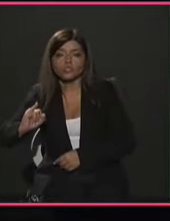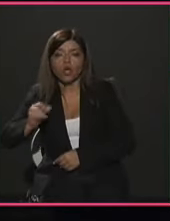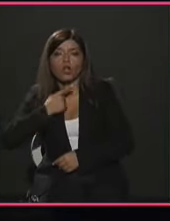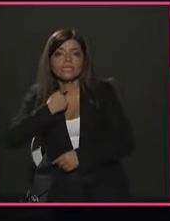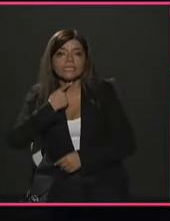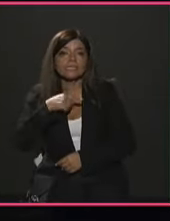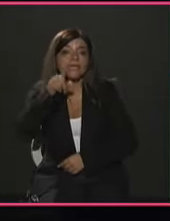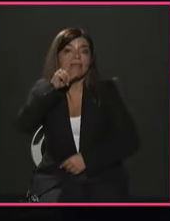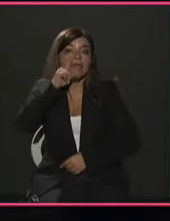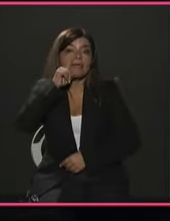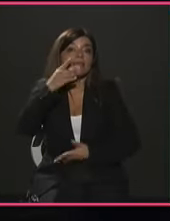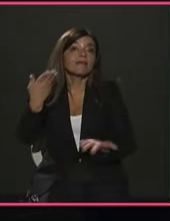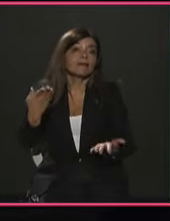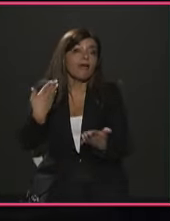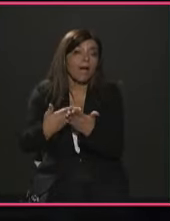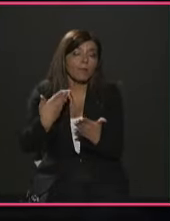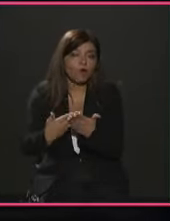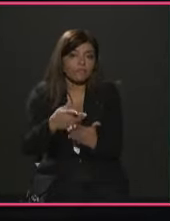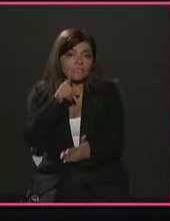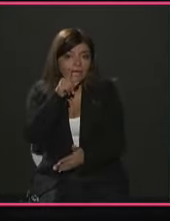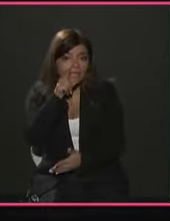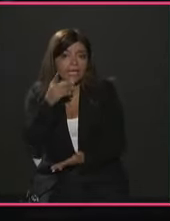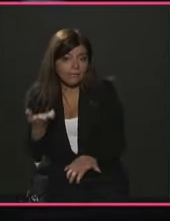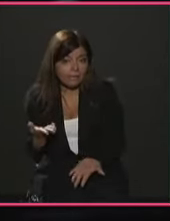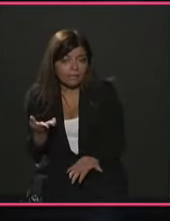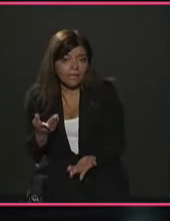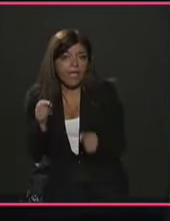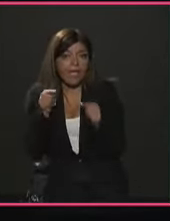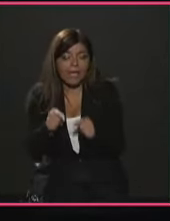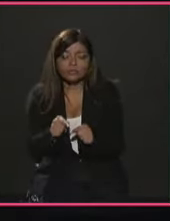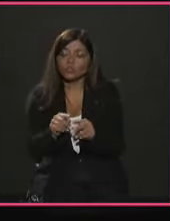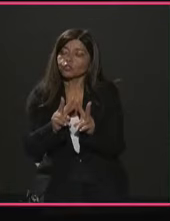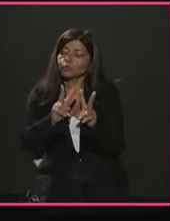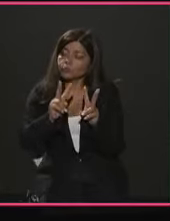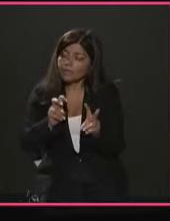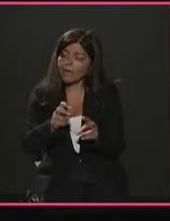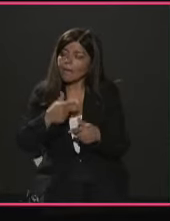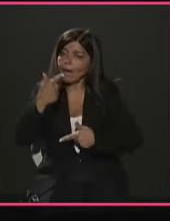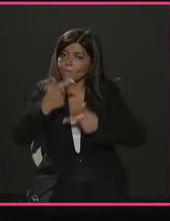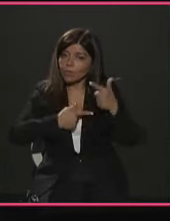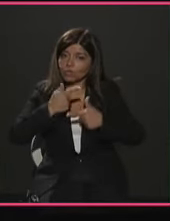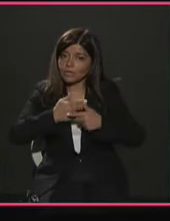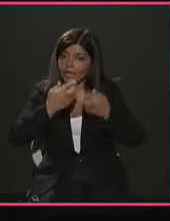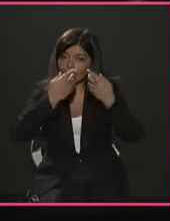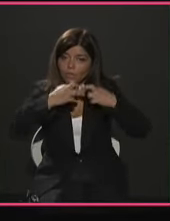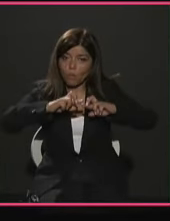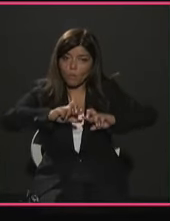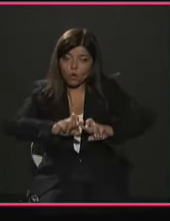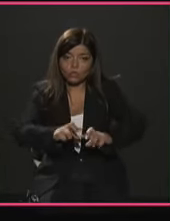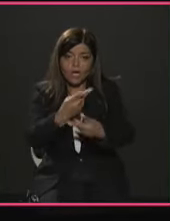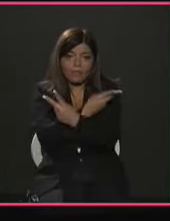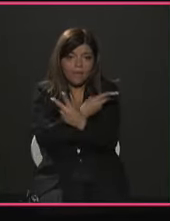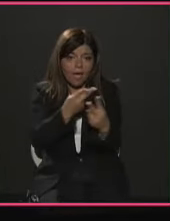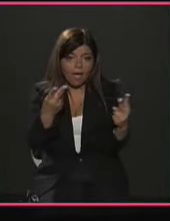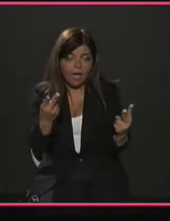intereses de quién van a servir creo que esto abre un enorme política una oportunidad para las políticas públicas enormemente